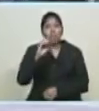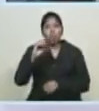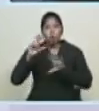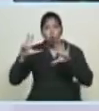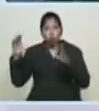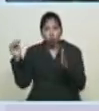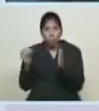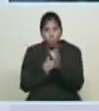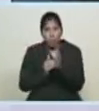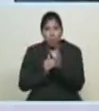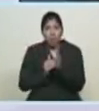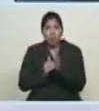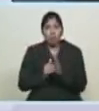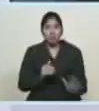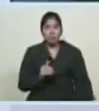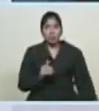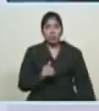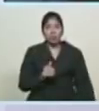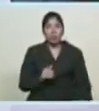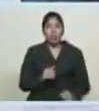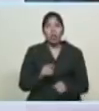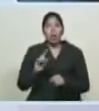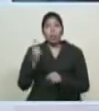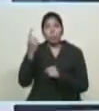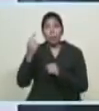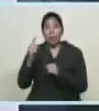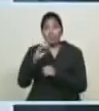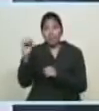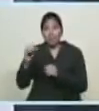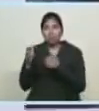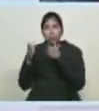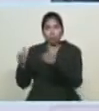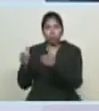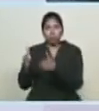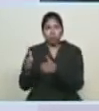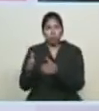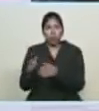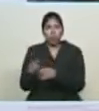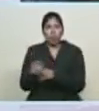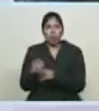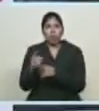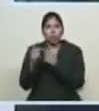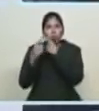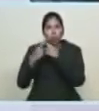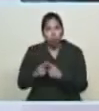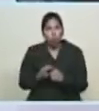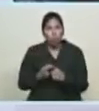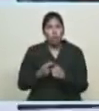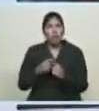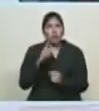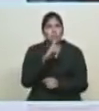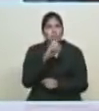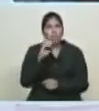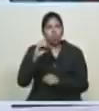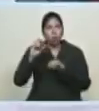108.000, las primeras 100.000, en este caso el número exacto es